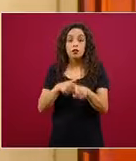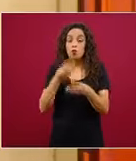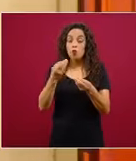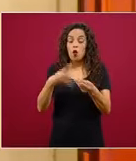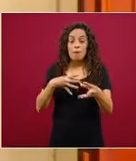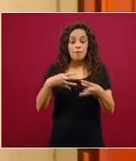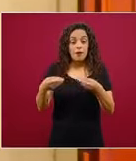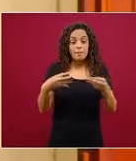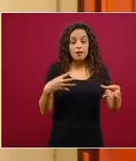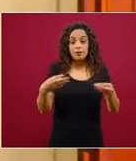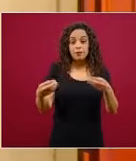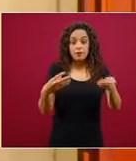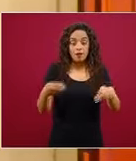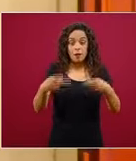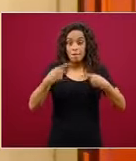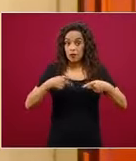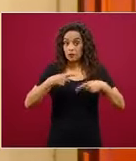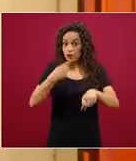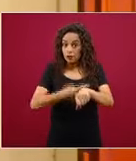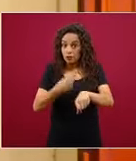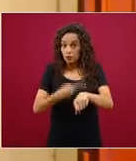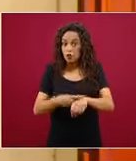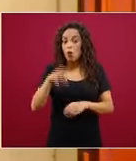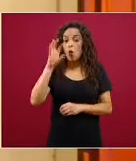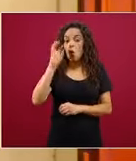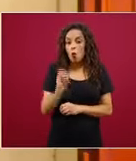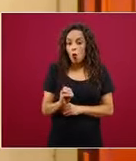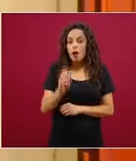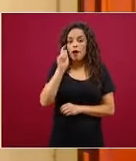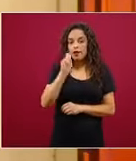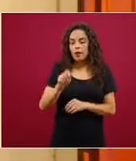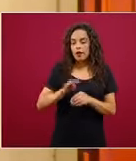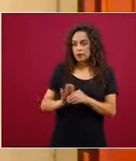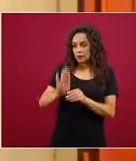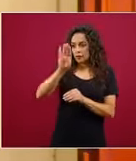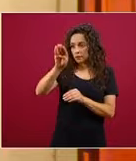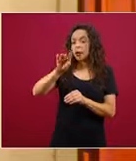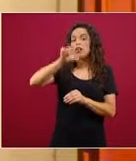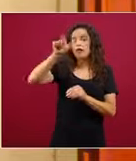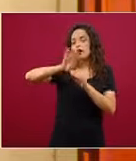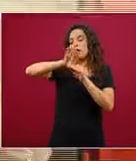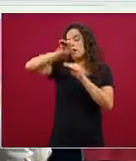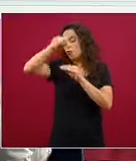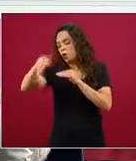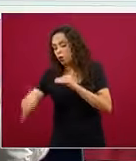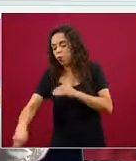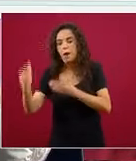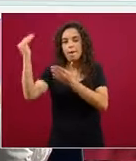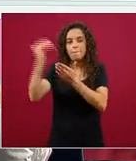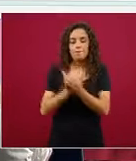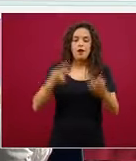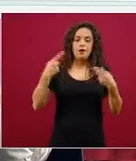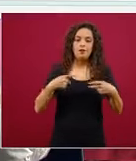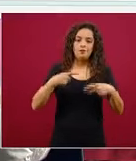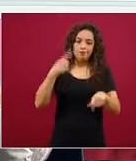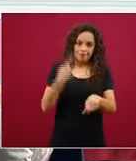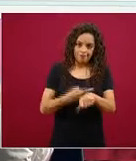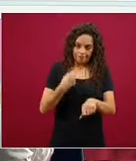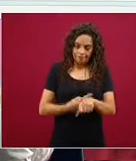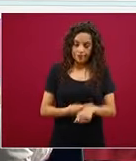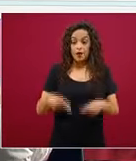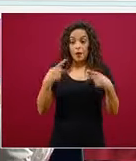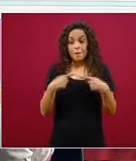incrementando sus casos o sea solamente una ondulación en su proceso de descenso. Las personas que se han